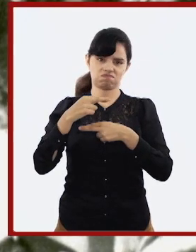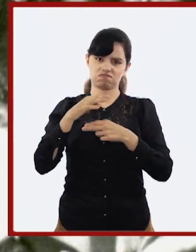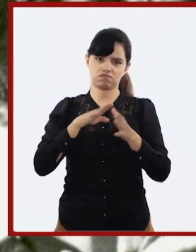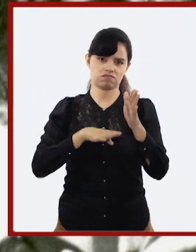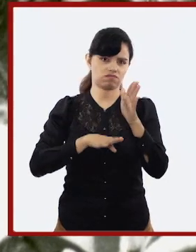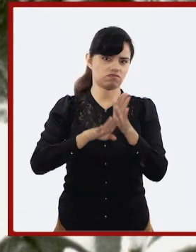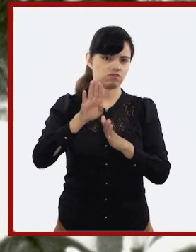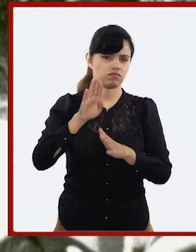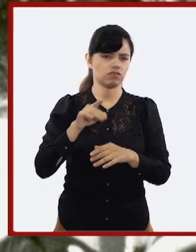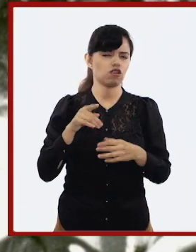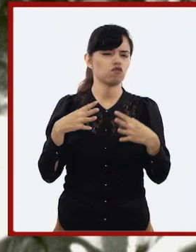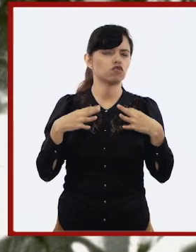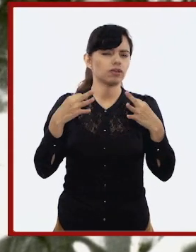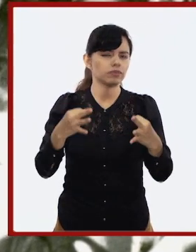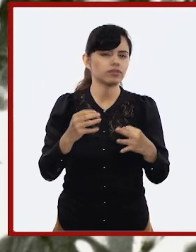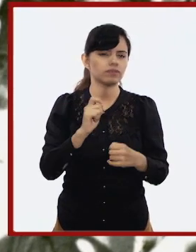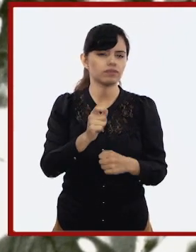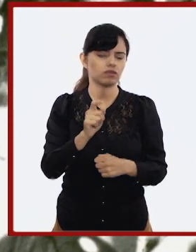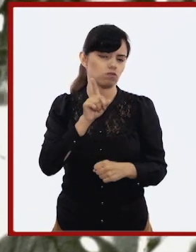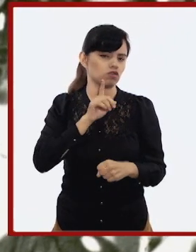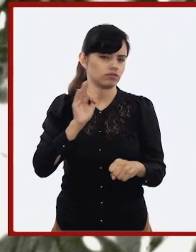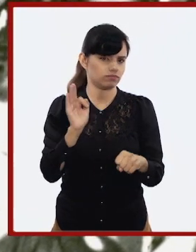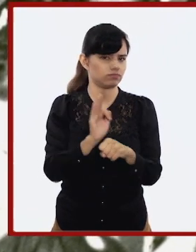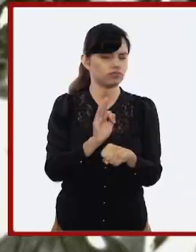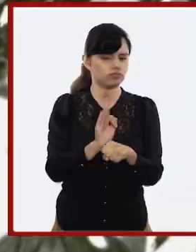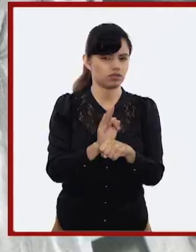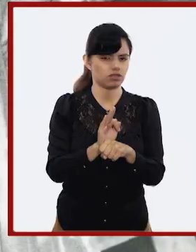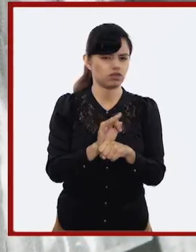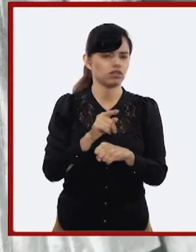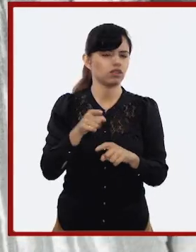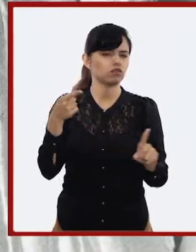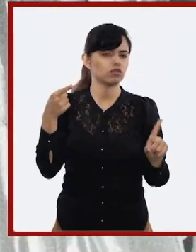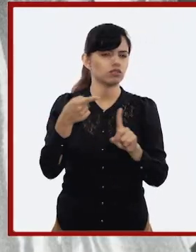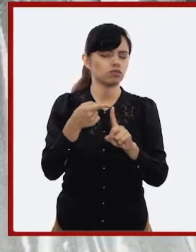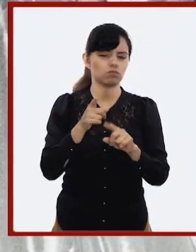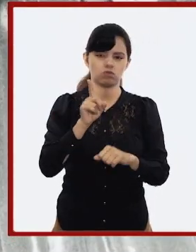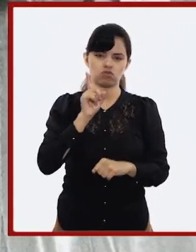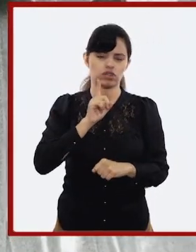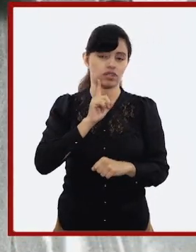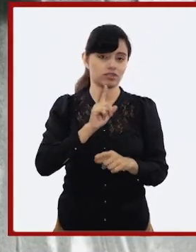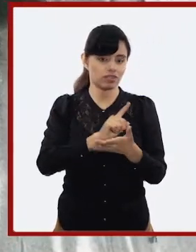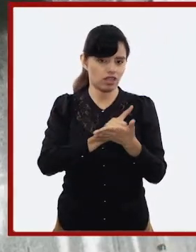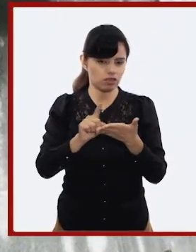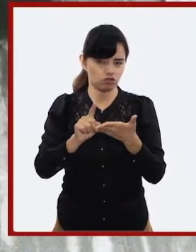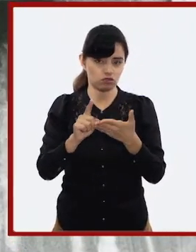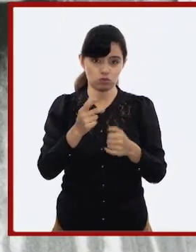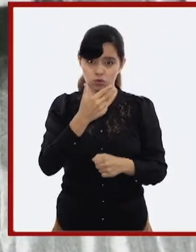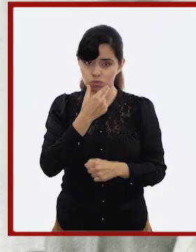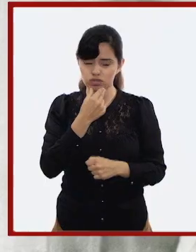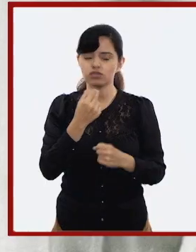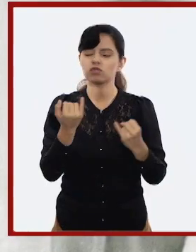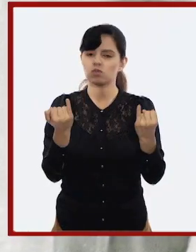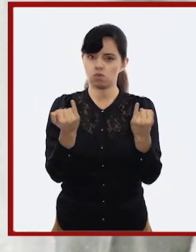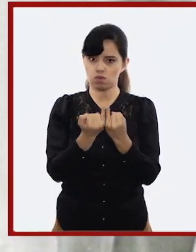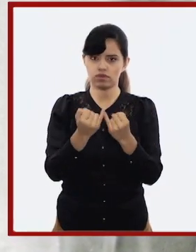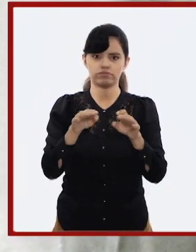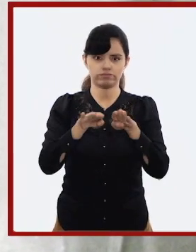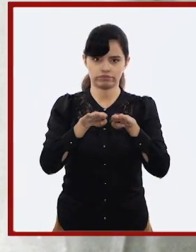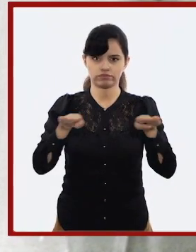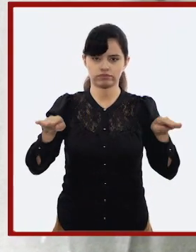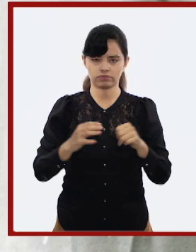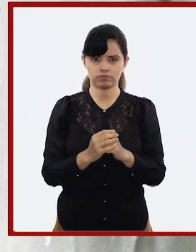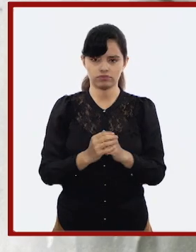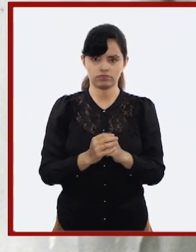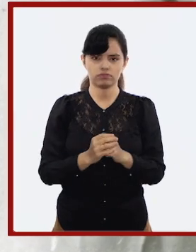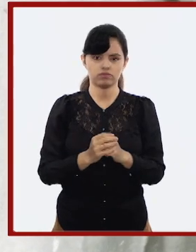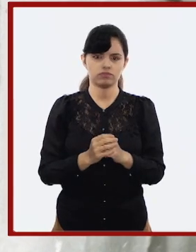el feminismo, doctrina social que busca que las mujeres tengan los mismos derechos que tiene el género masculino y que merece